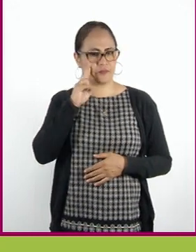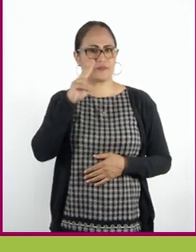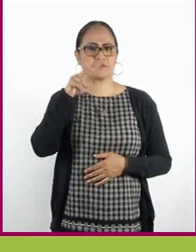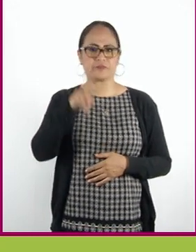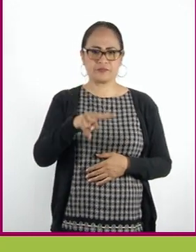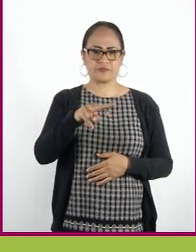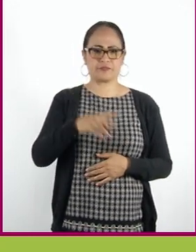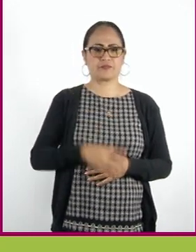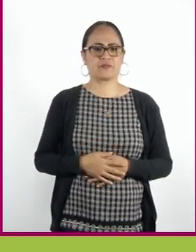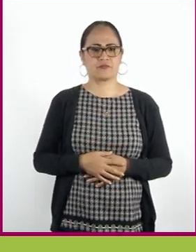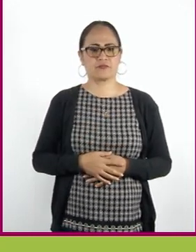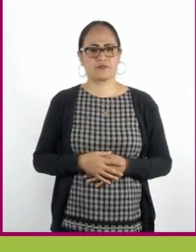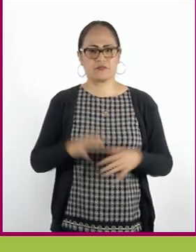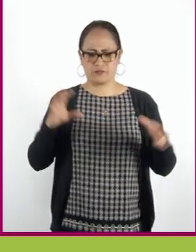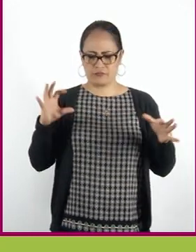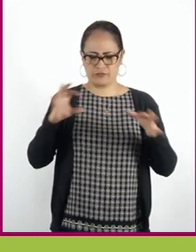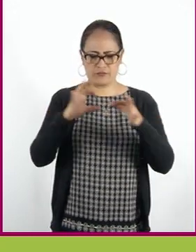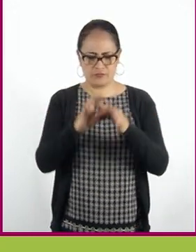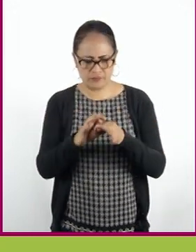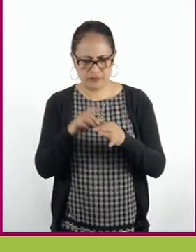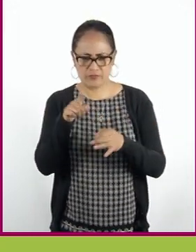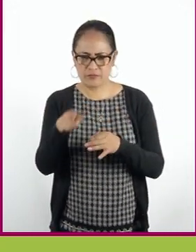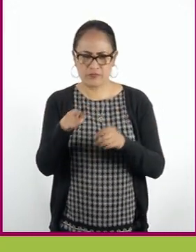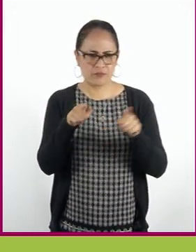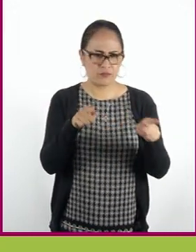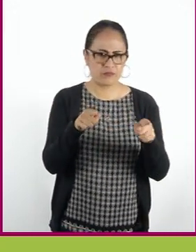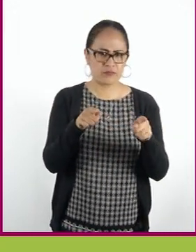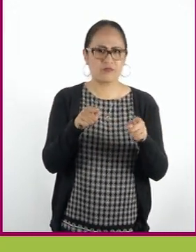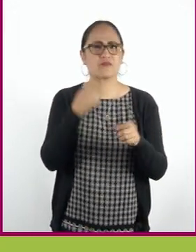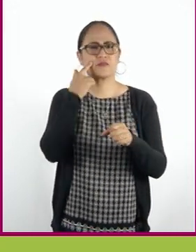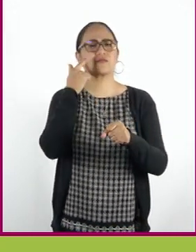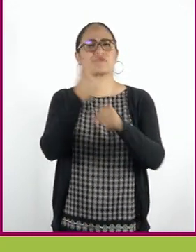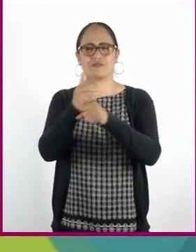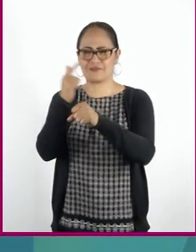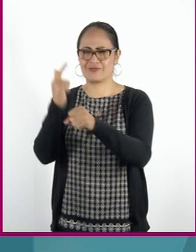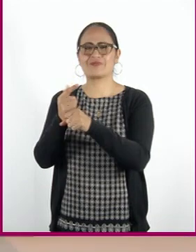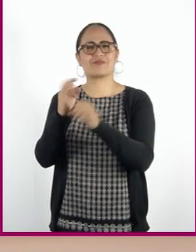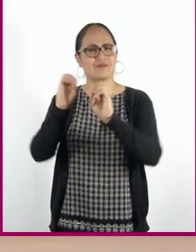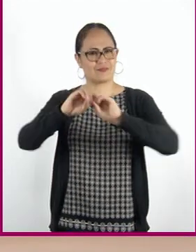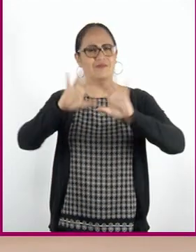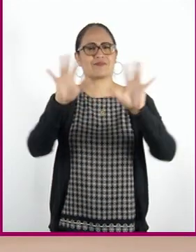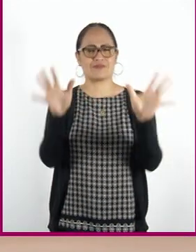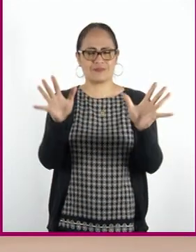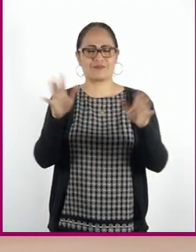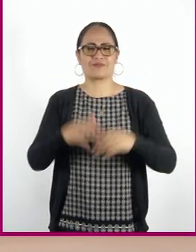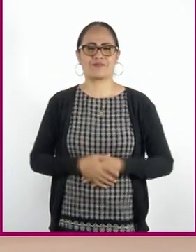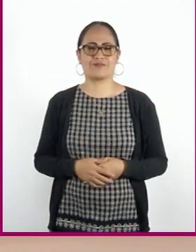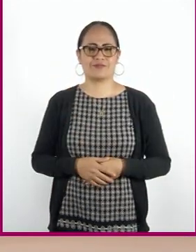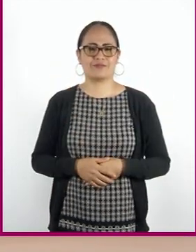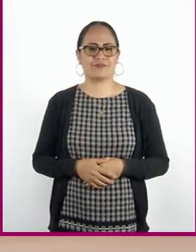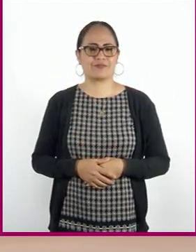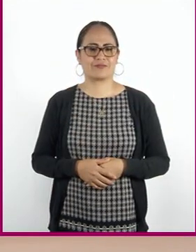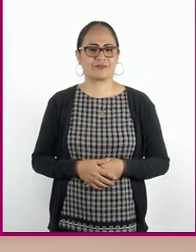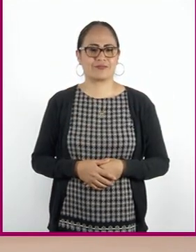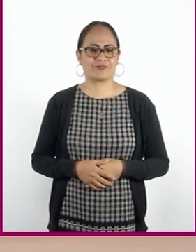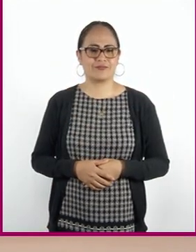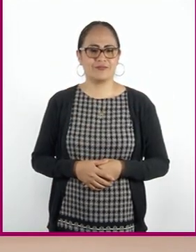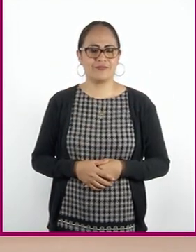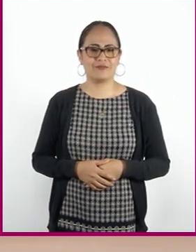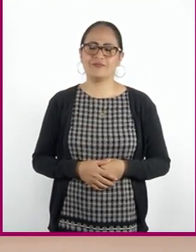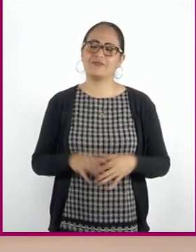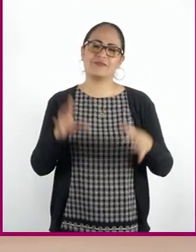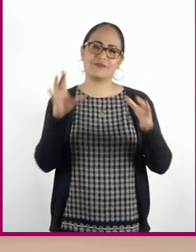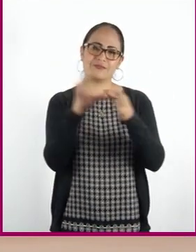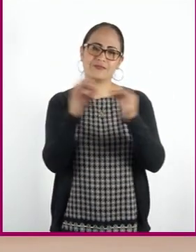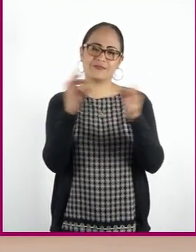existente entre ambos géneros. Sí lo han notado, ¿verdad? Mencionemos entonces, maestro,